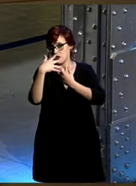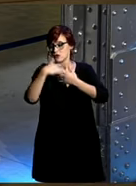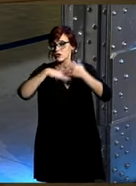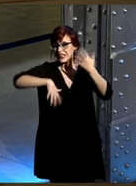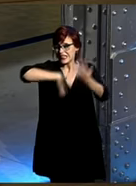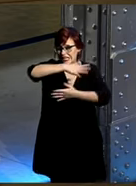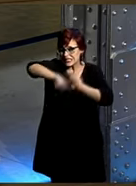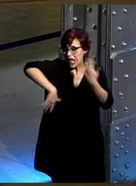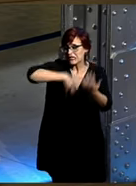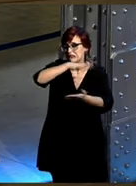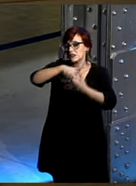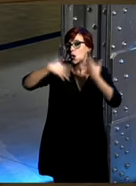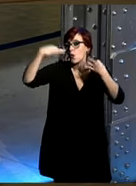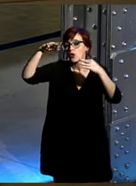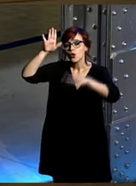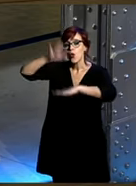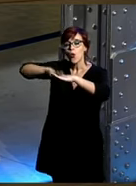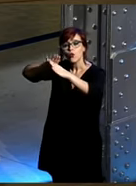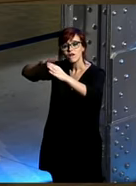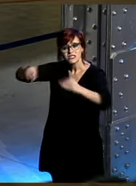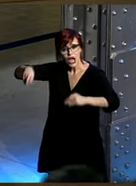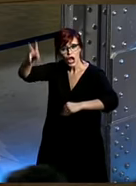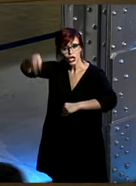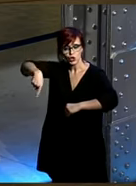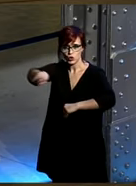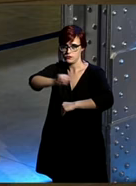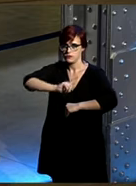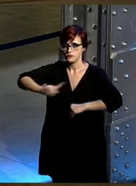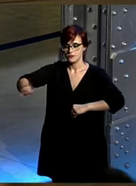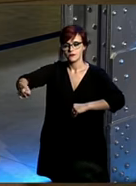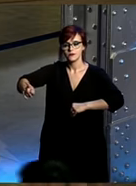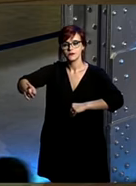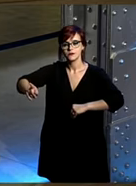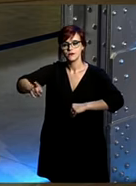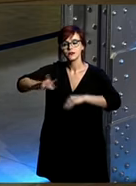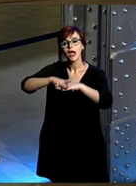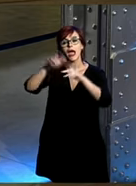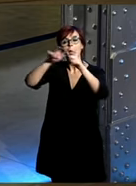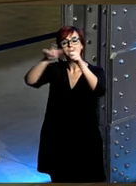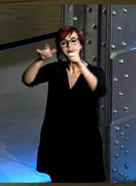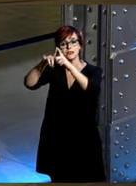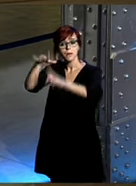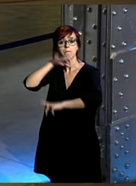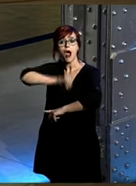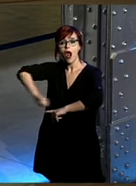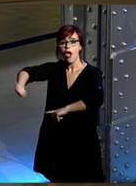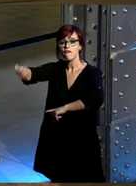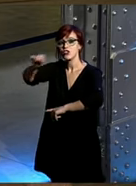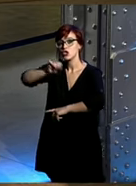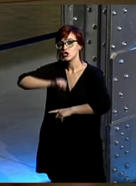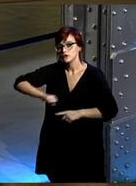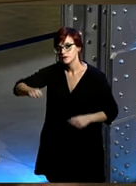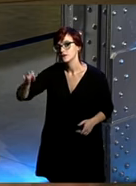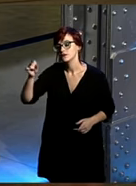un desastre solo de la universidad. No podemos plantear que nuestras empresas son maravillosas